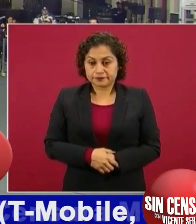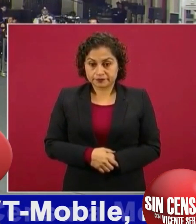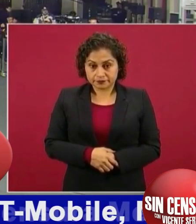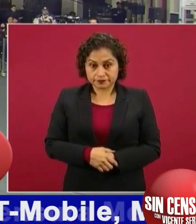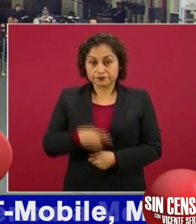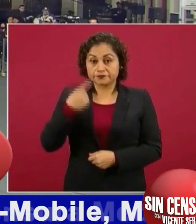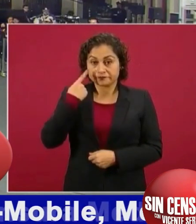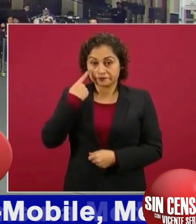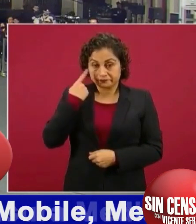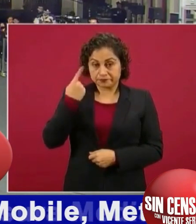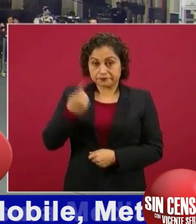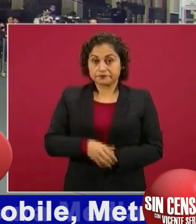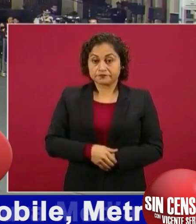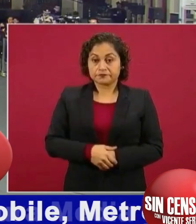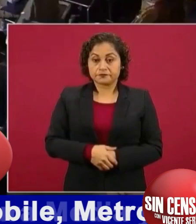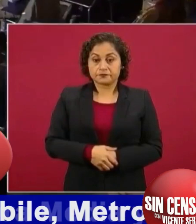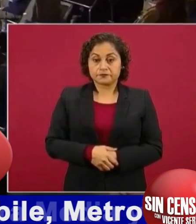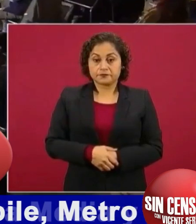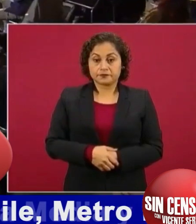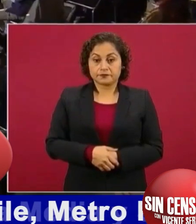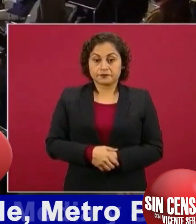Mire, este